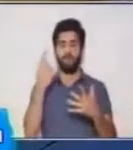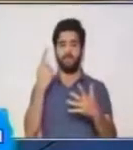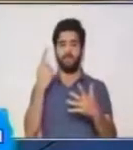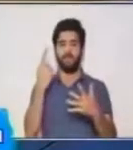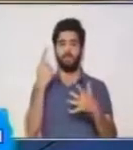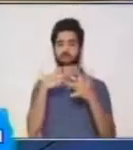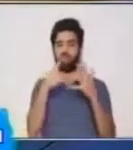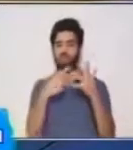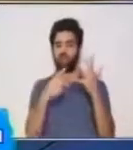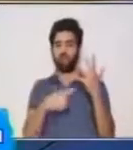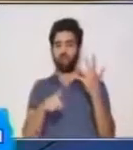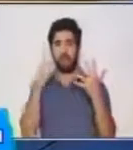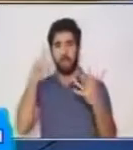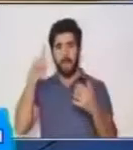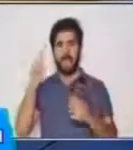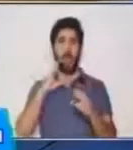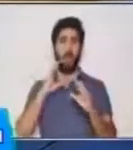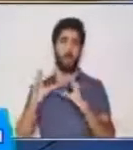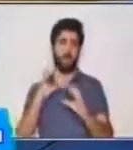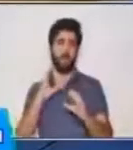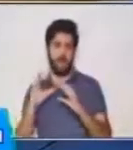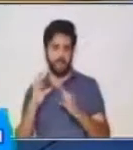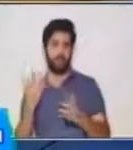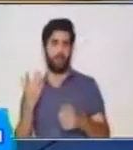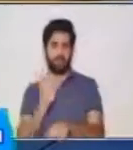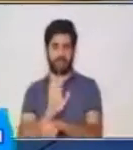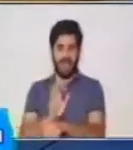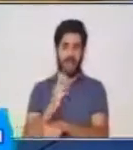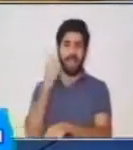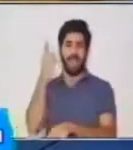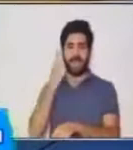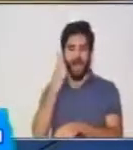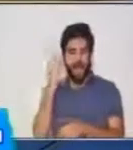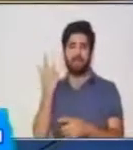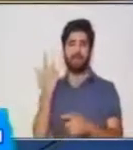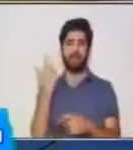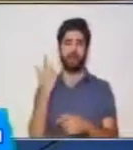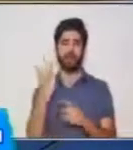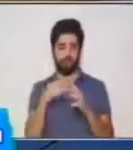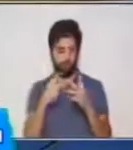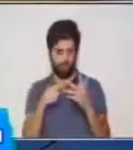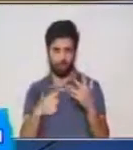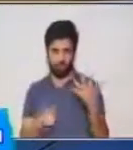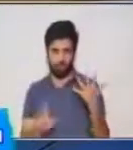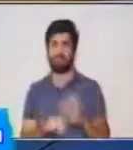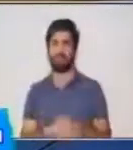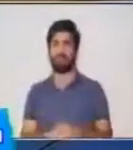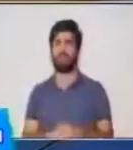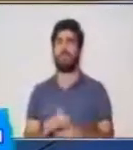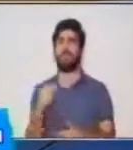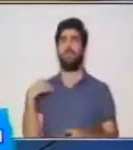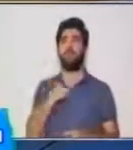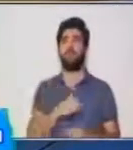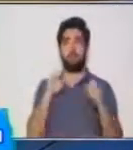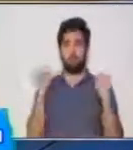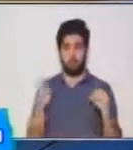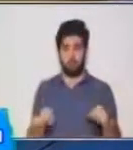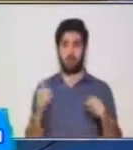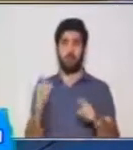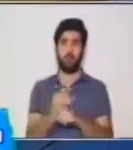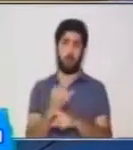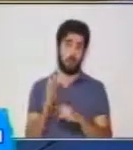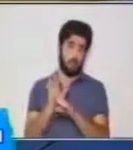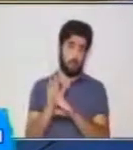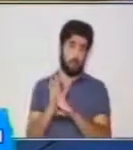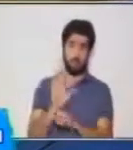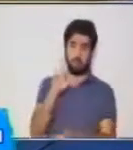momento. ¿Te recuerdas? Para escuchar un mensaje y recibirlo de forma oral, podemos utilizar diferentes medios. Por ejemplo, el